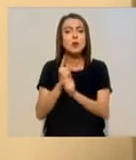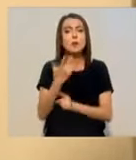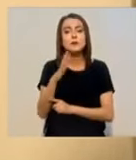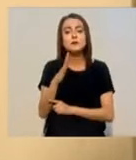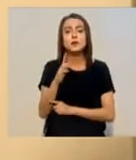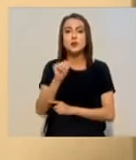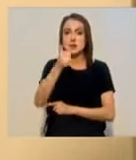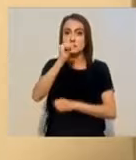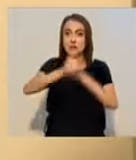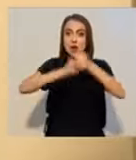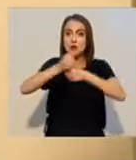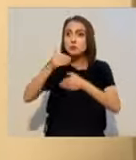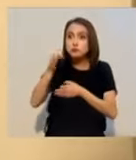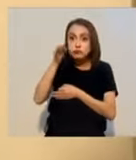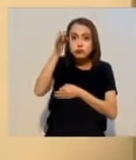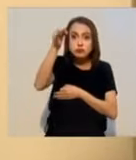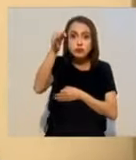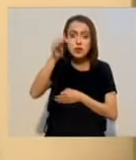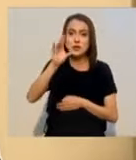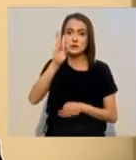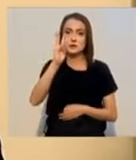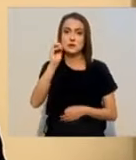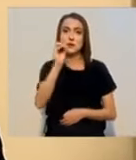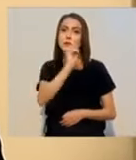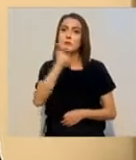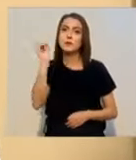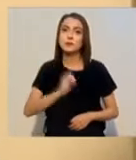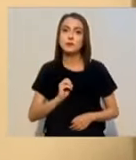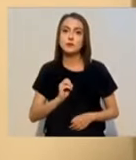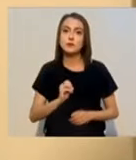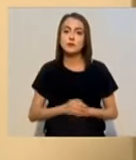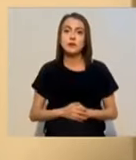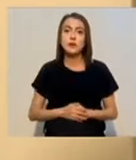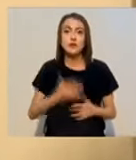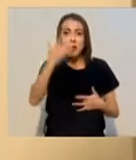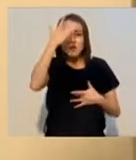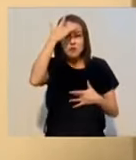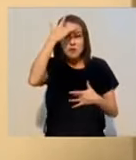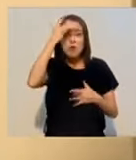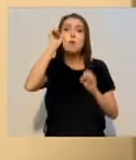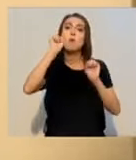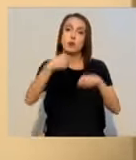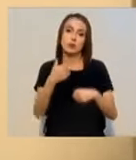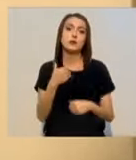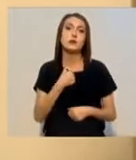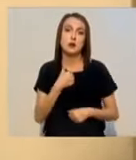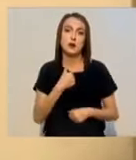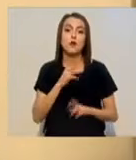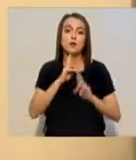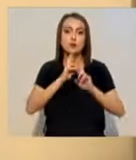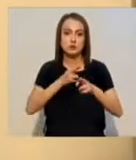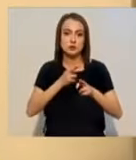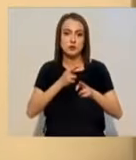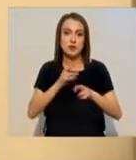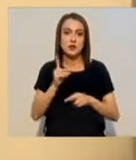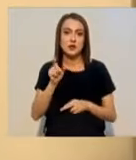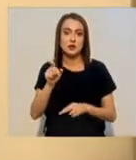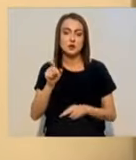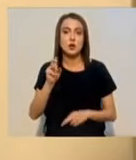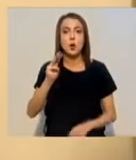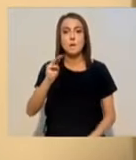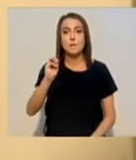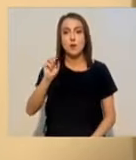que de aquí a 10 años, el 60% de las enfermedades podrán tener un diagnóstico